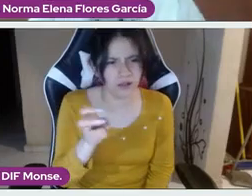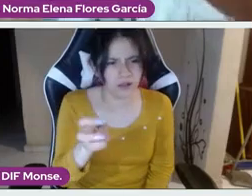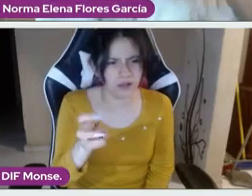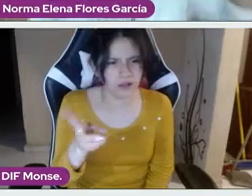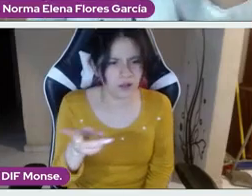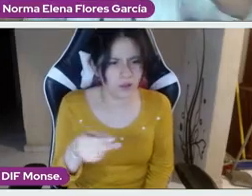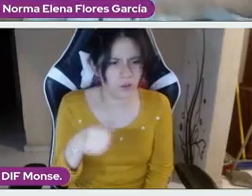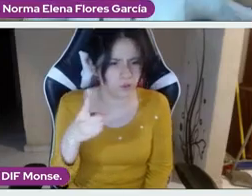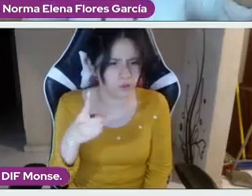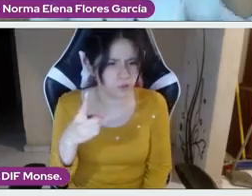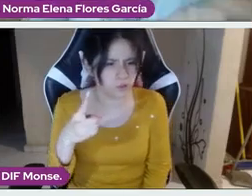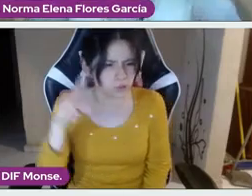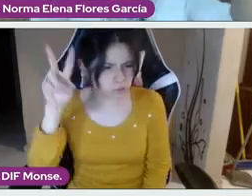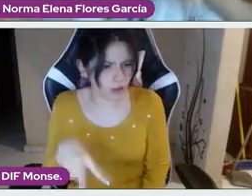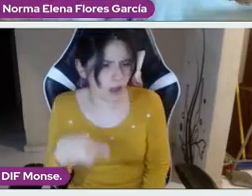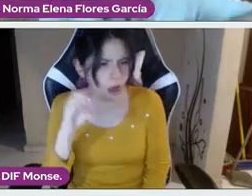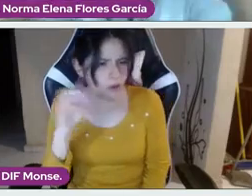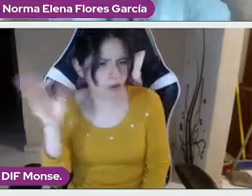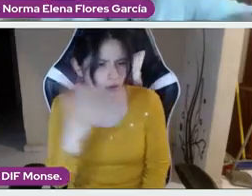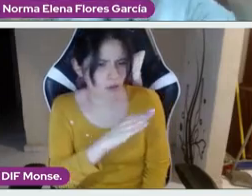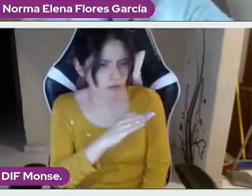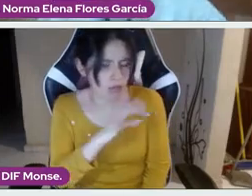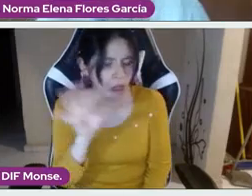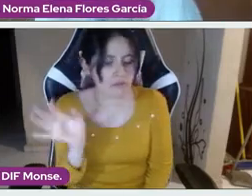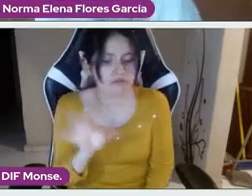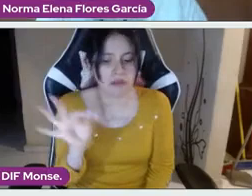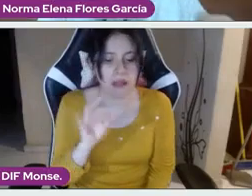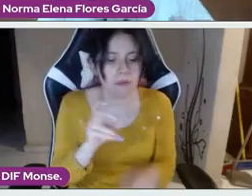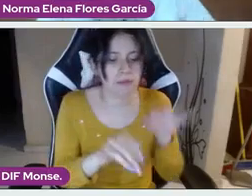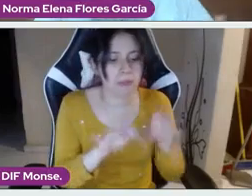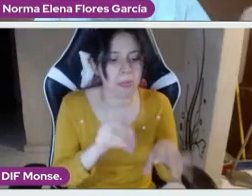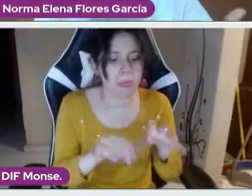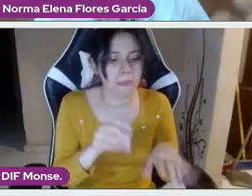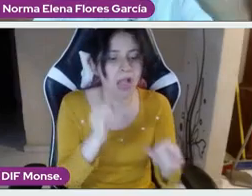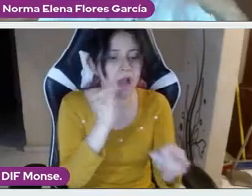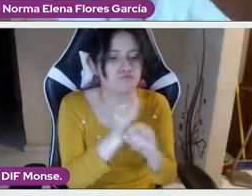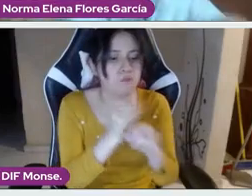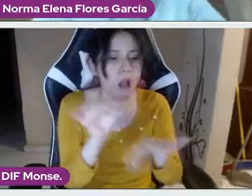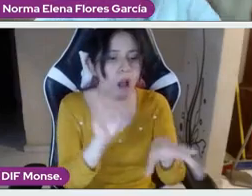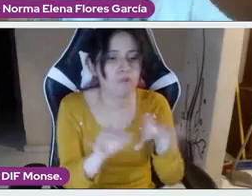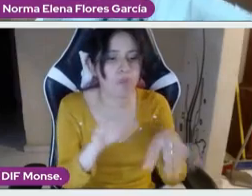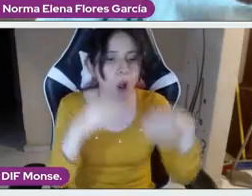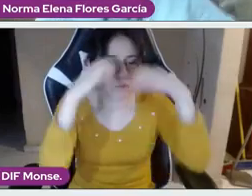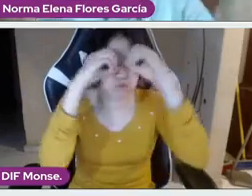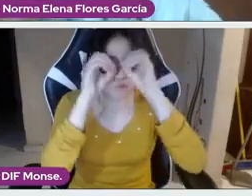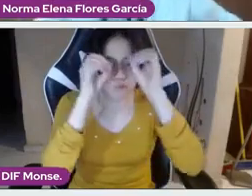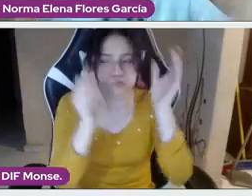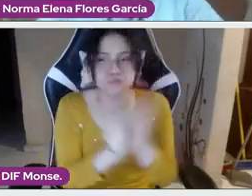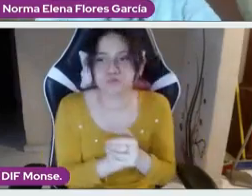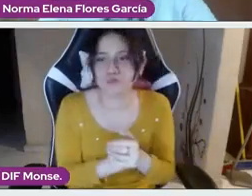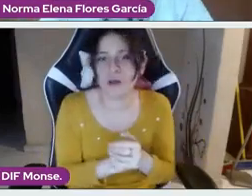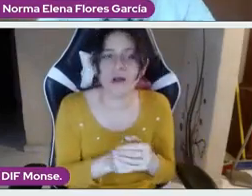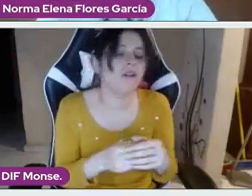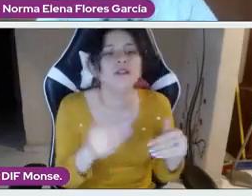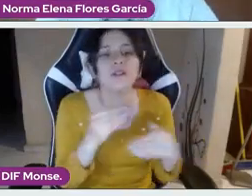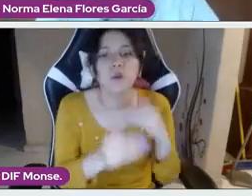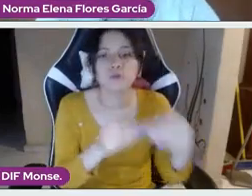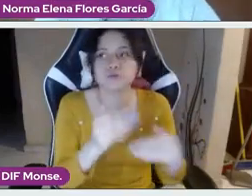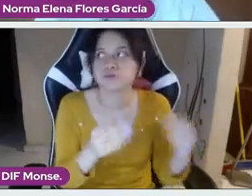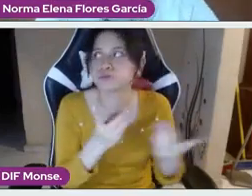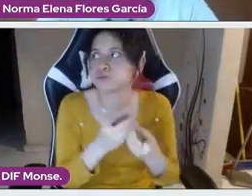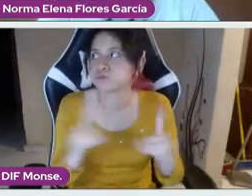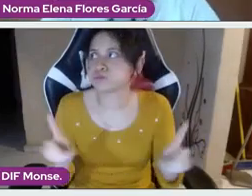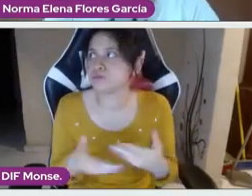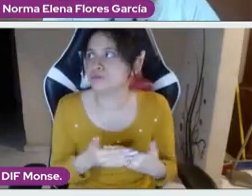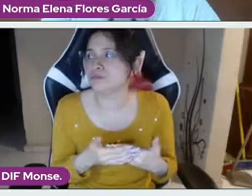mete ¿no? a Google y googleas aquí en internet cuando empiezan los procesos de divorcio, de separación, ahora